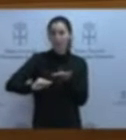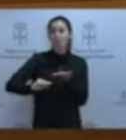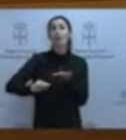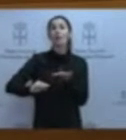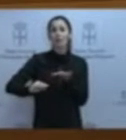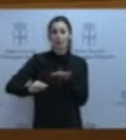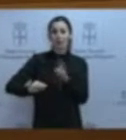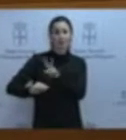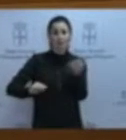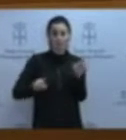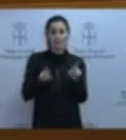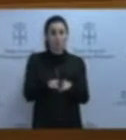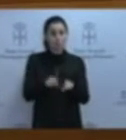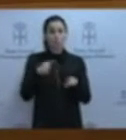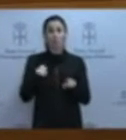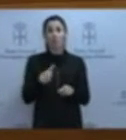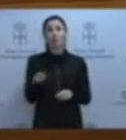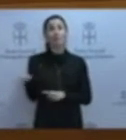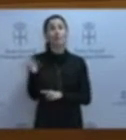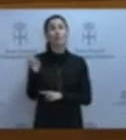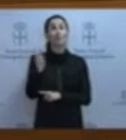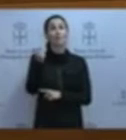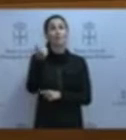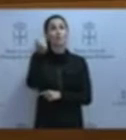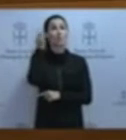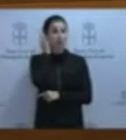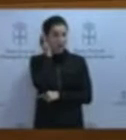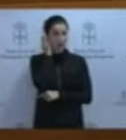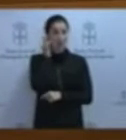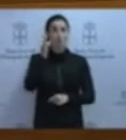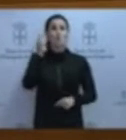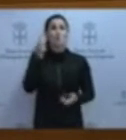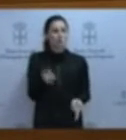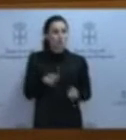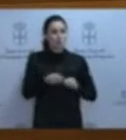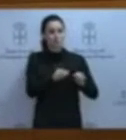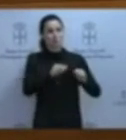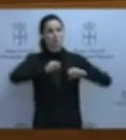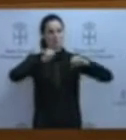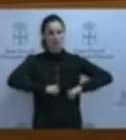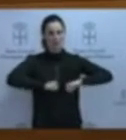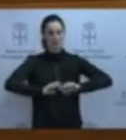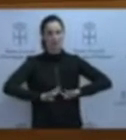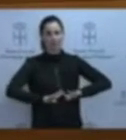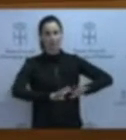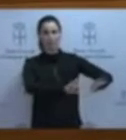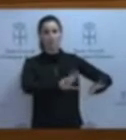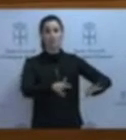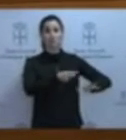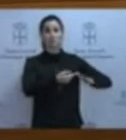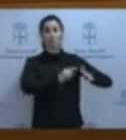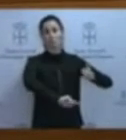decir de las pensiones de viudedad? Las mujeres mayores también relegadas a la segunda